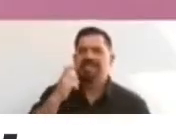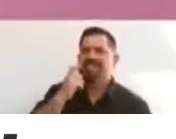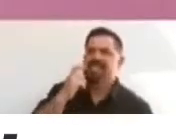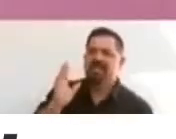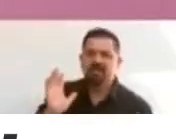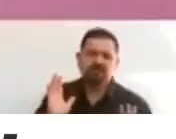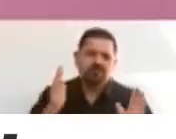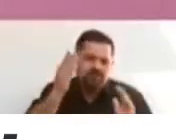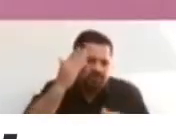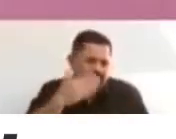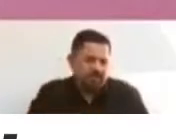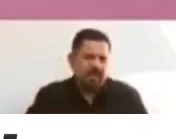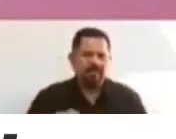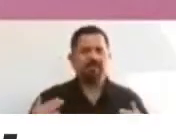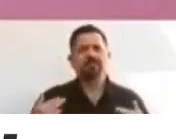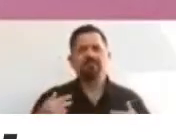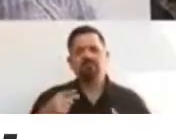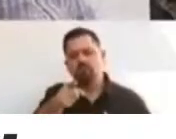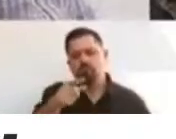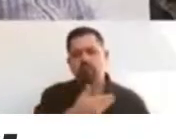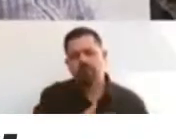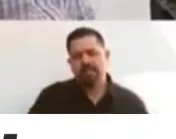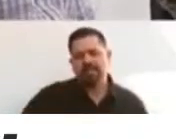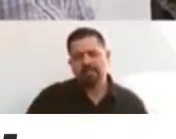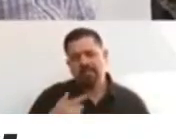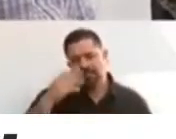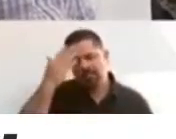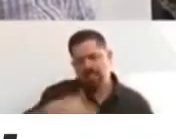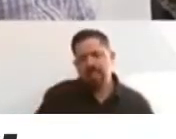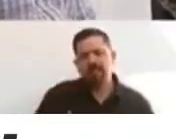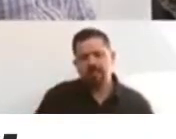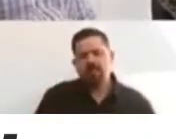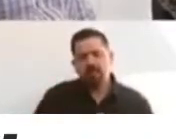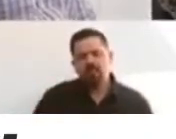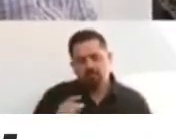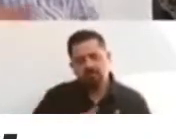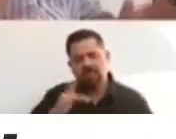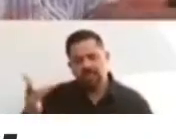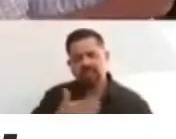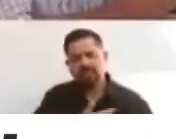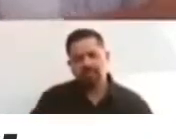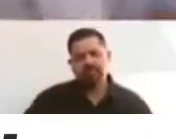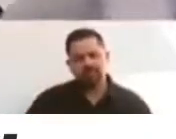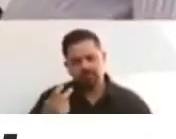presidente, ya sabe cómo manejar la mano izquierda y la derecha. Muchas gracias, presidente, por todo.